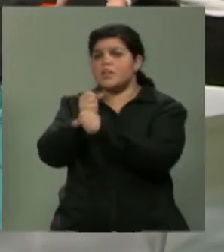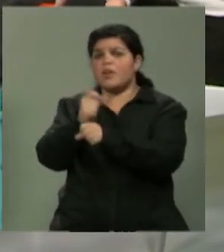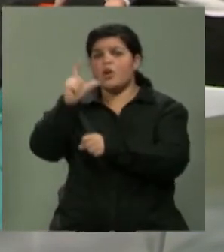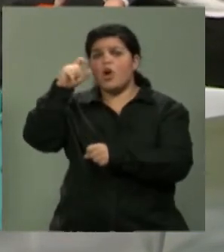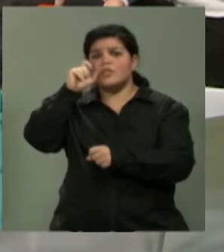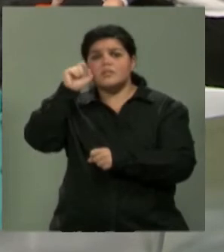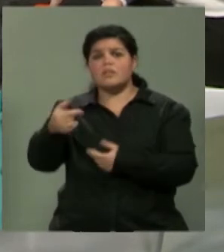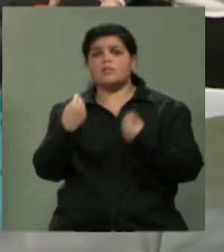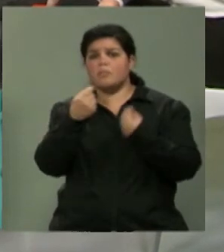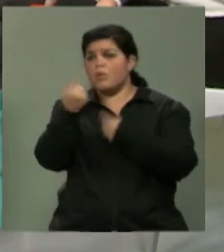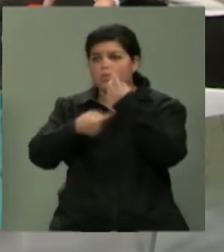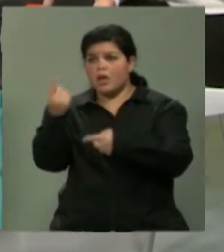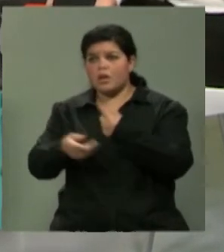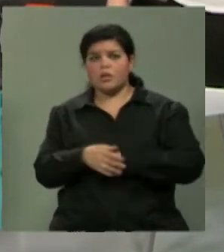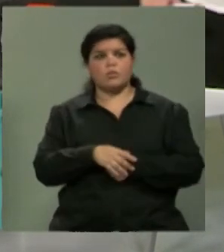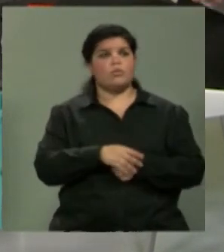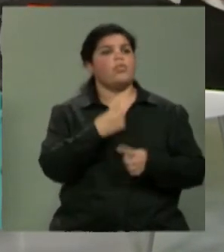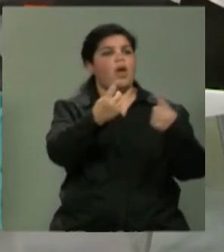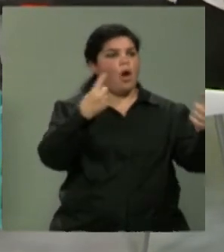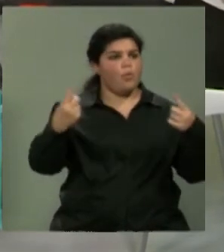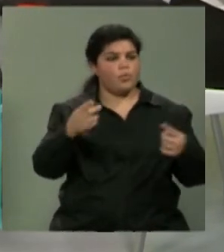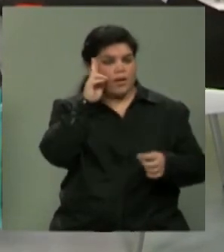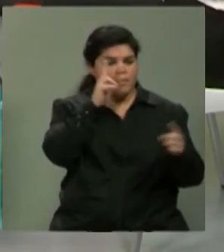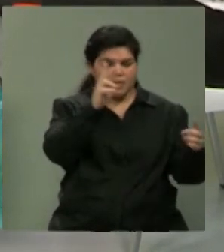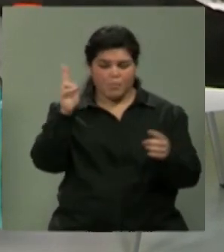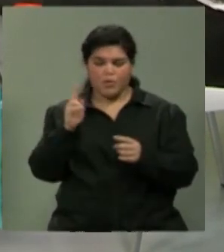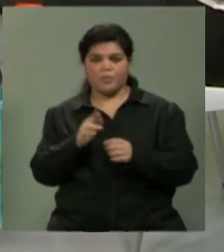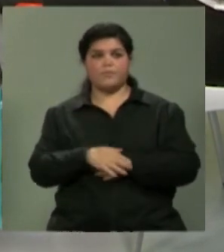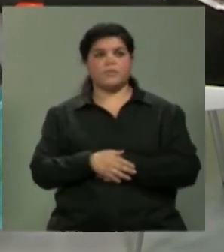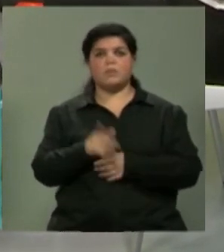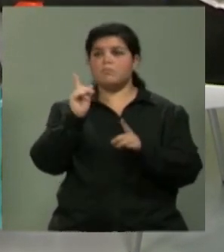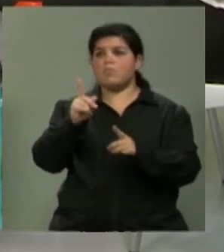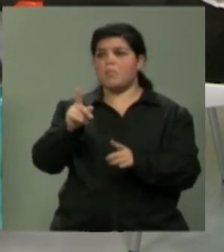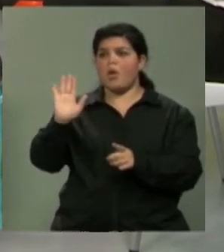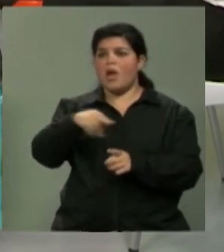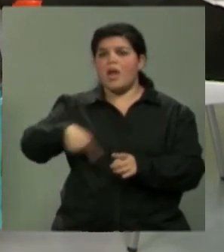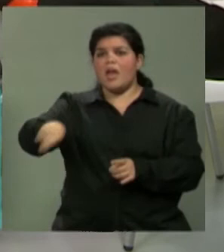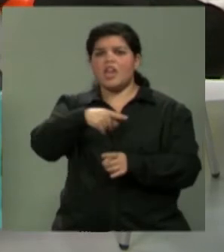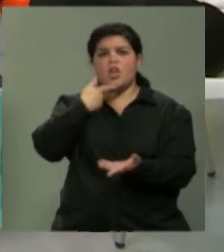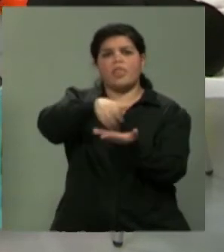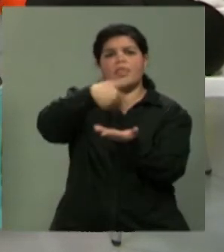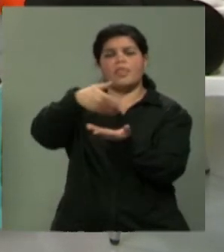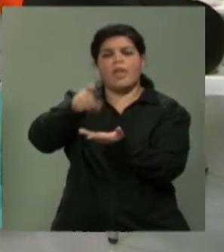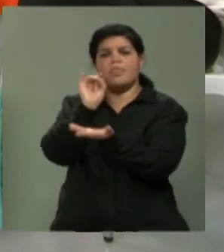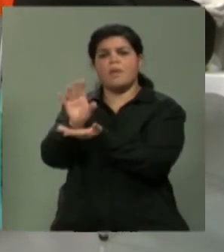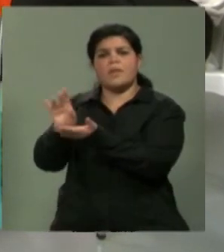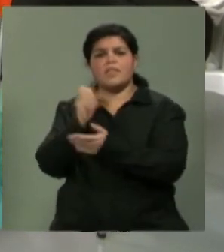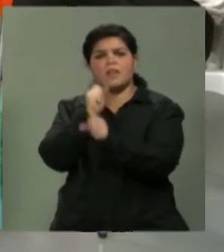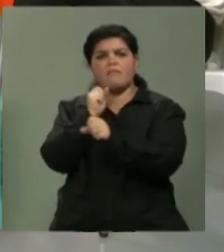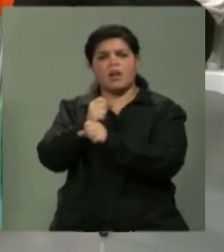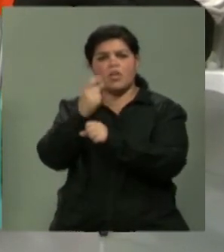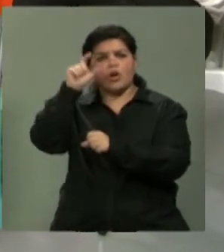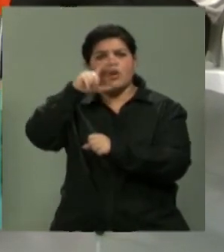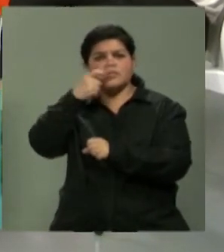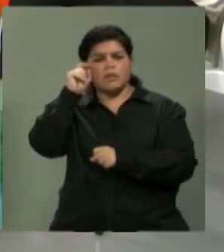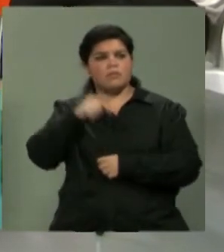que no te contestar. tocamos. Vamos de a uno, Preguntale a los trabajadores del COSE que han vaciado el COSE, están despidiendo trabajadores Dile, irresponsables. Gonzalo, ¿lo dejás